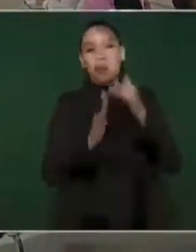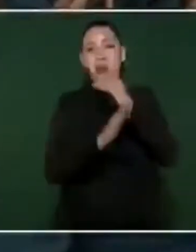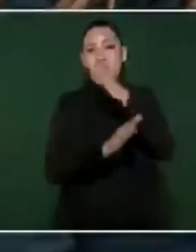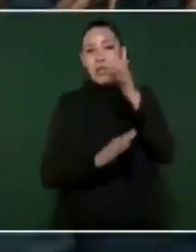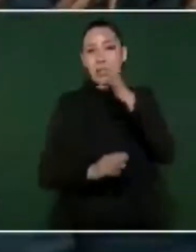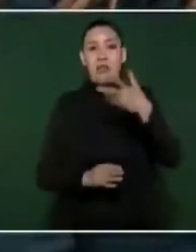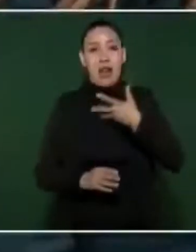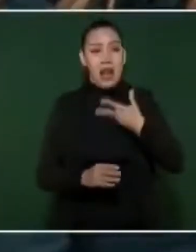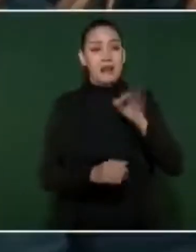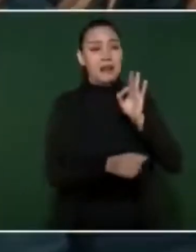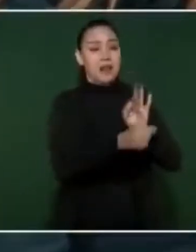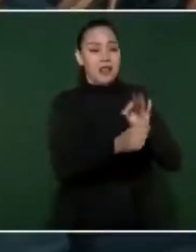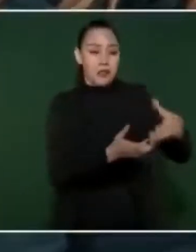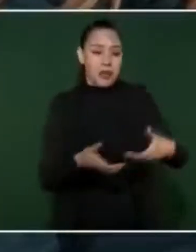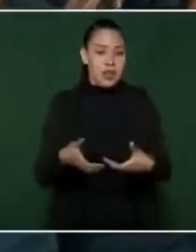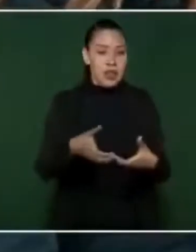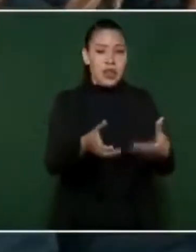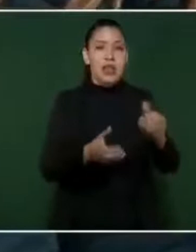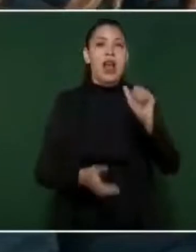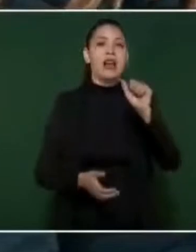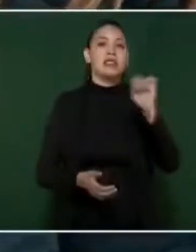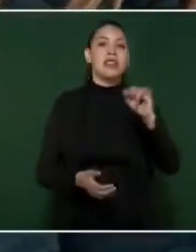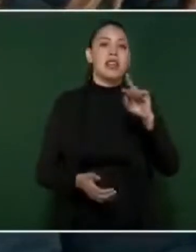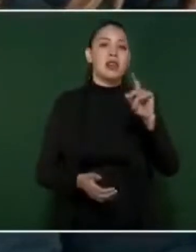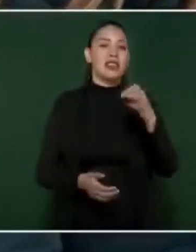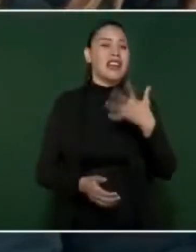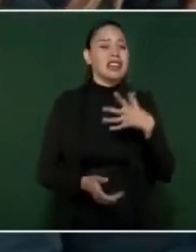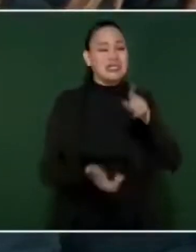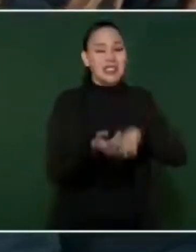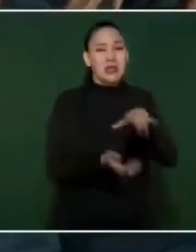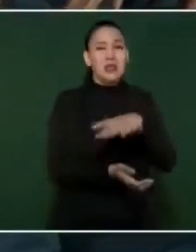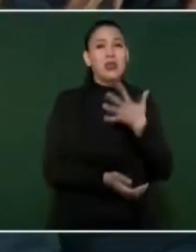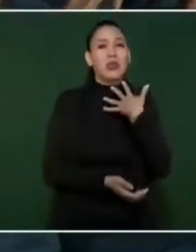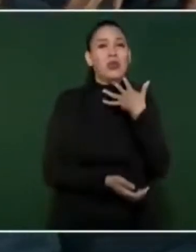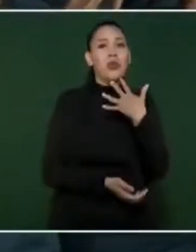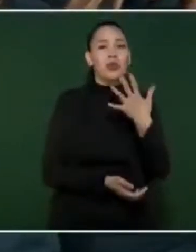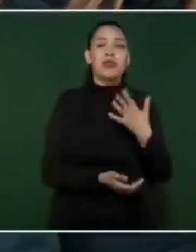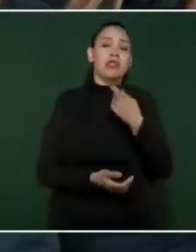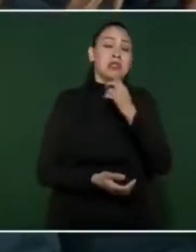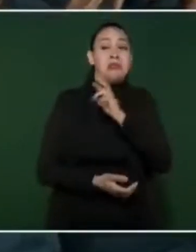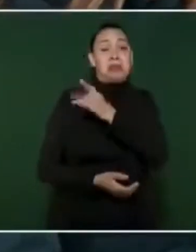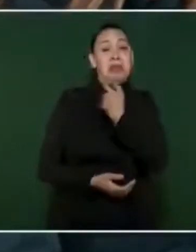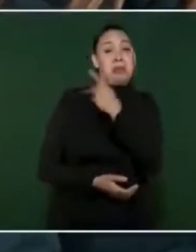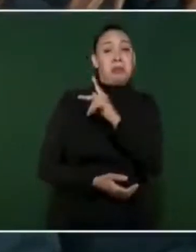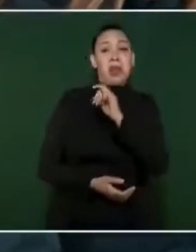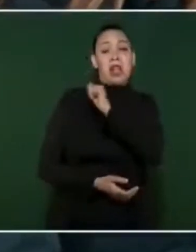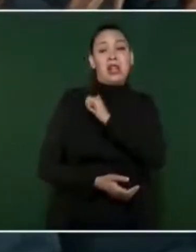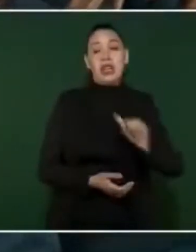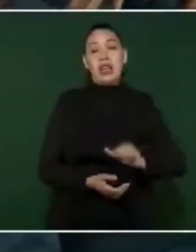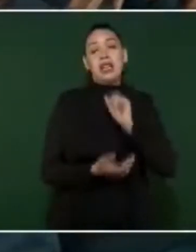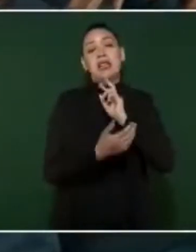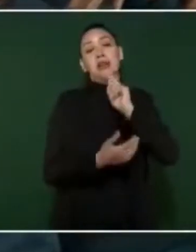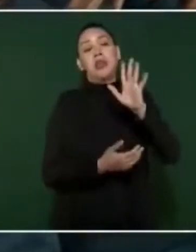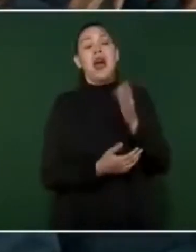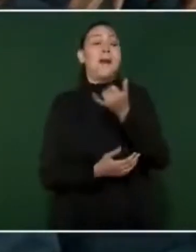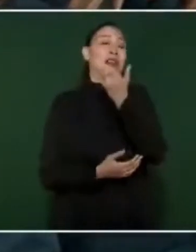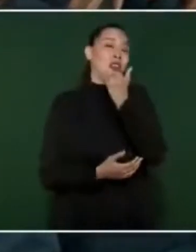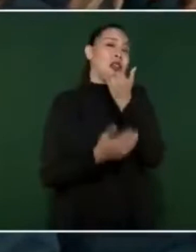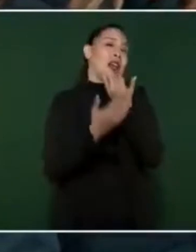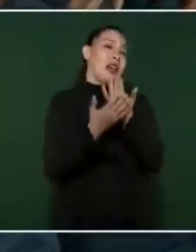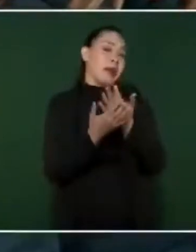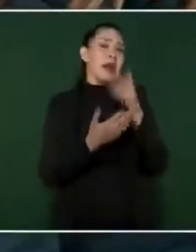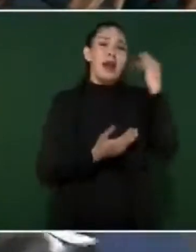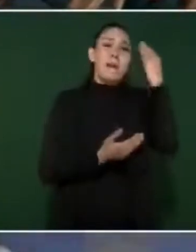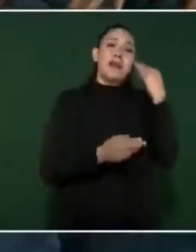este canal Anzaldúas. Ha perdido oxígeno, está contaminado, y la respuesta que dio el alcalde es que van a esperar hasta el mes de marzo a que el agua o la corriente